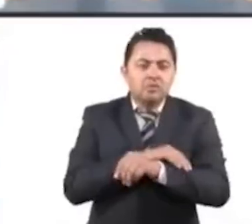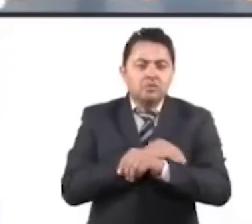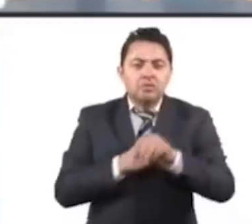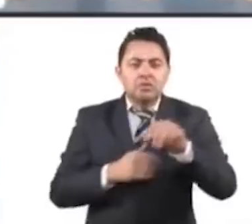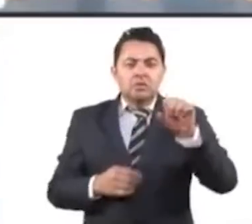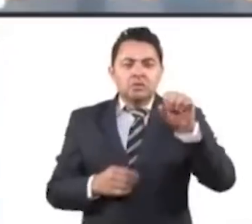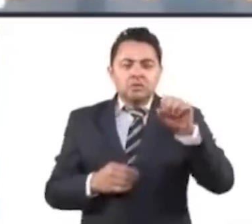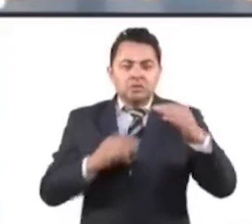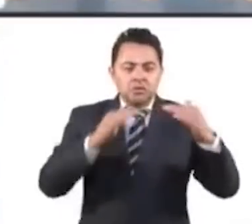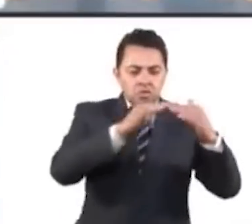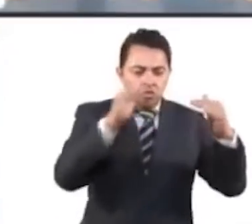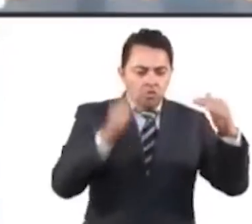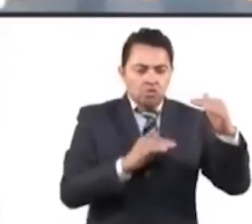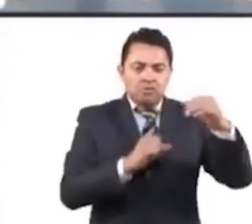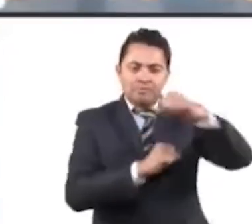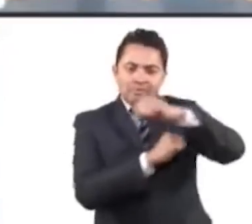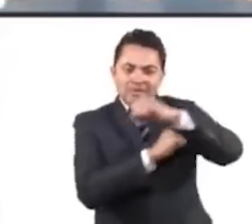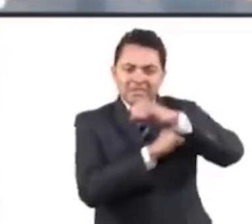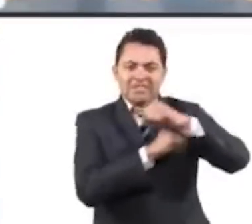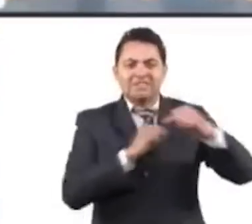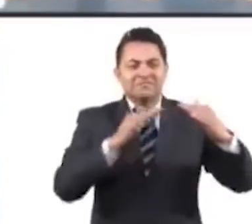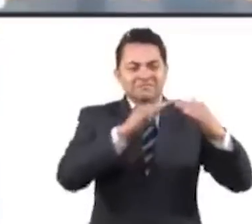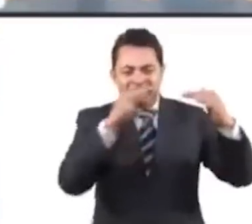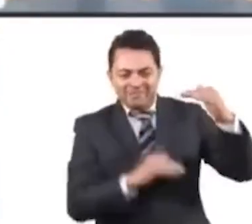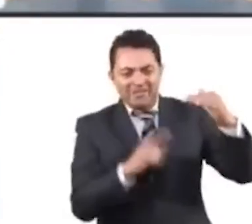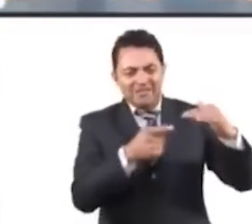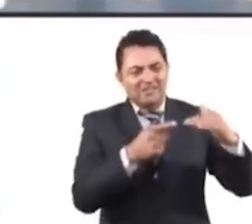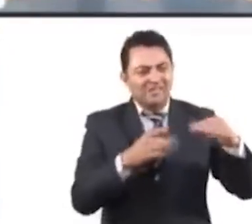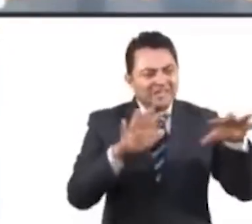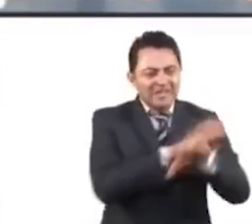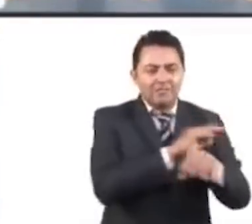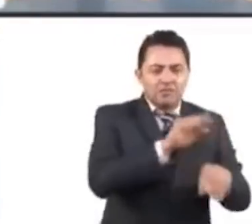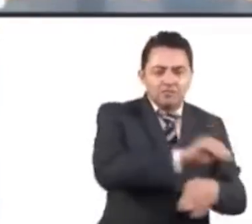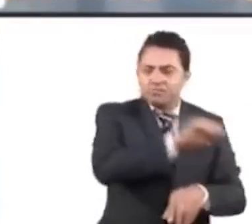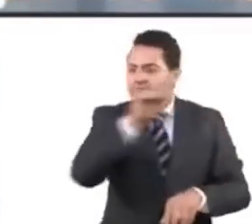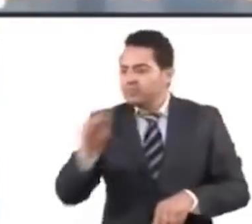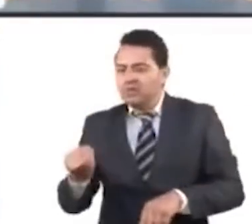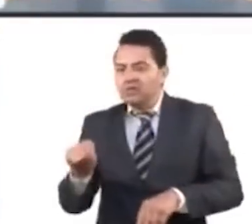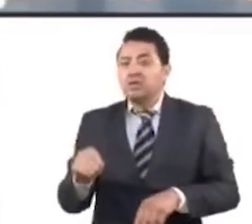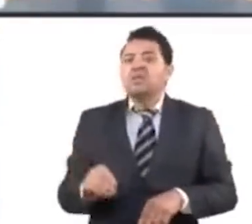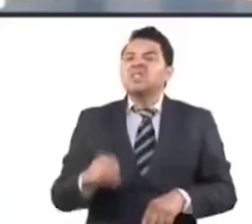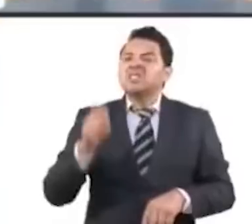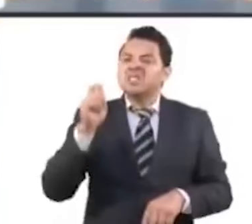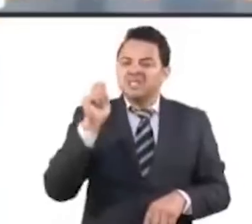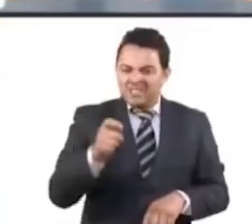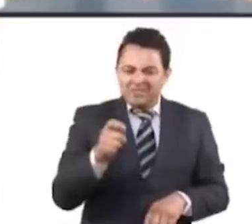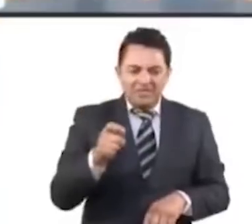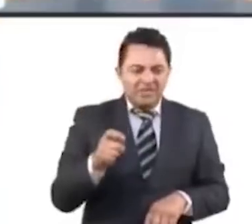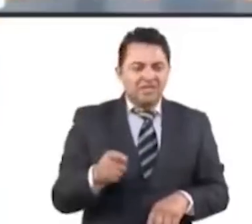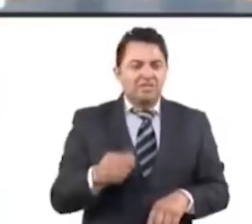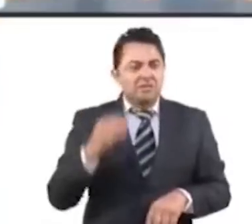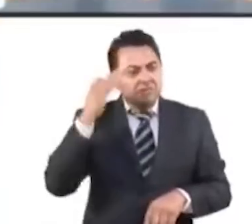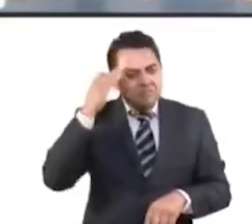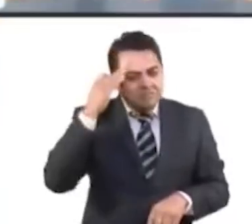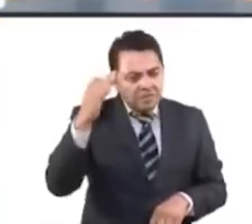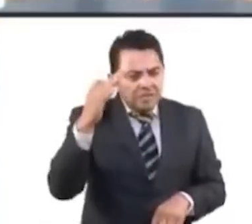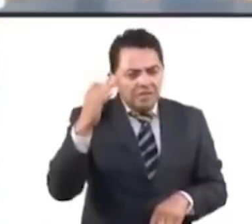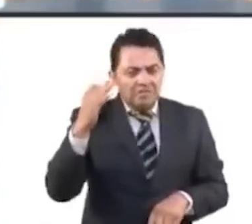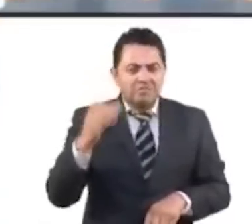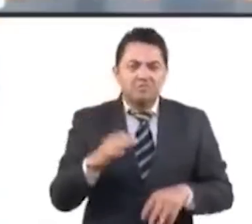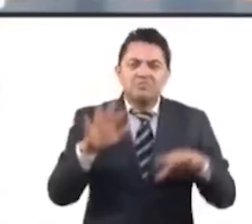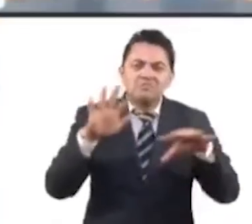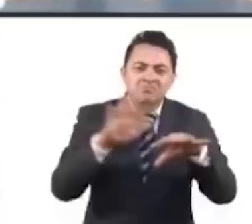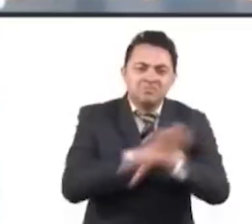subbase, de la base, de todo lo que significa durante todo este periodo,